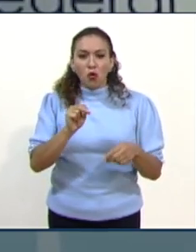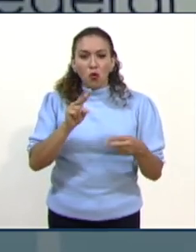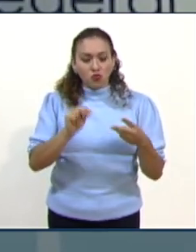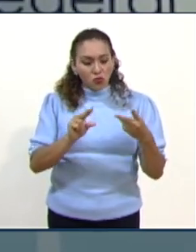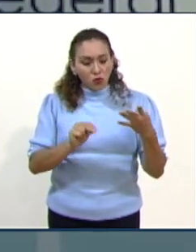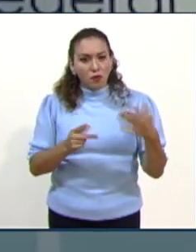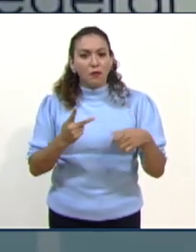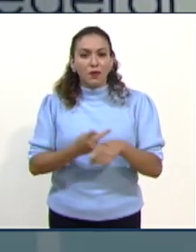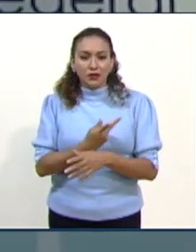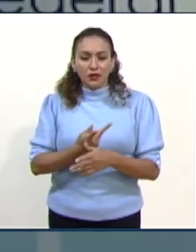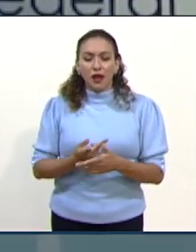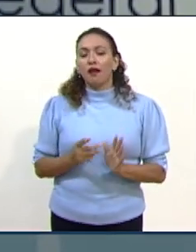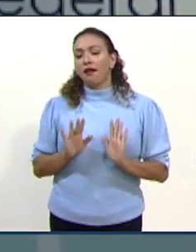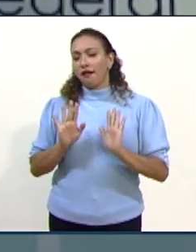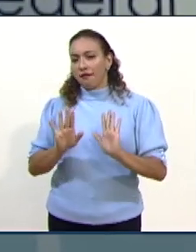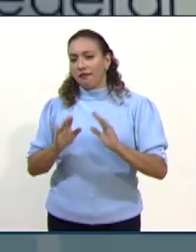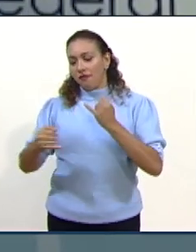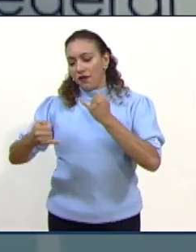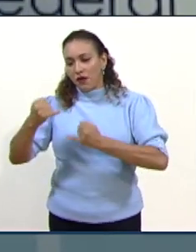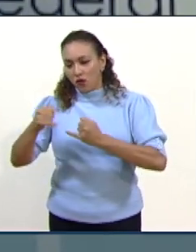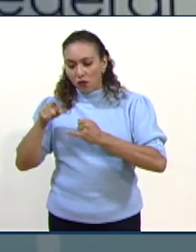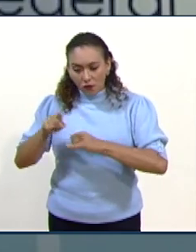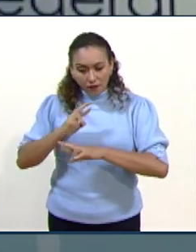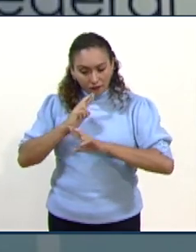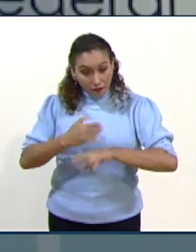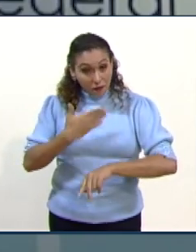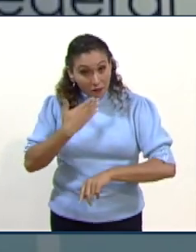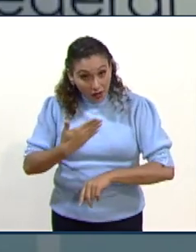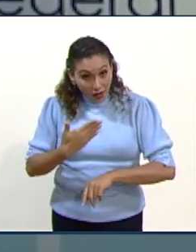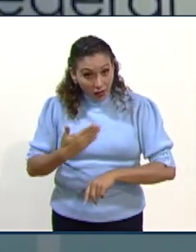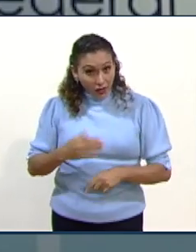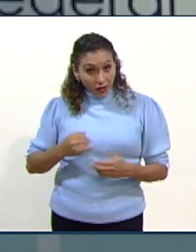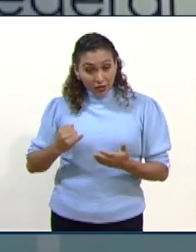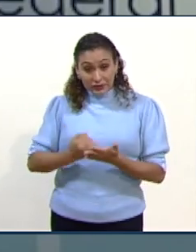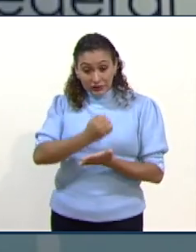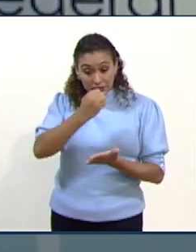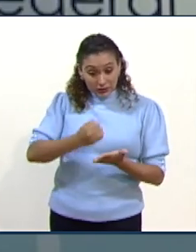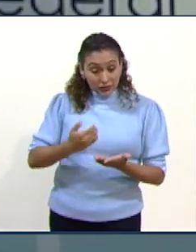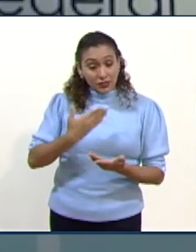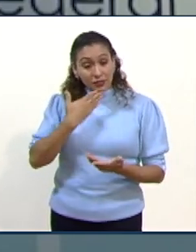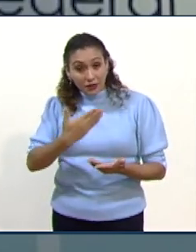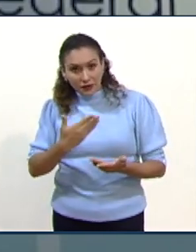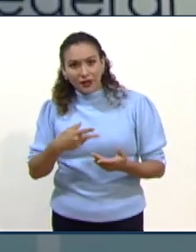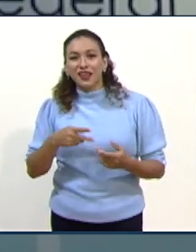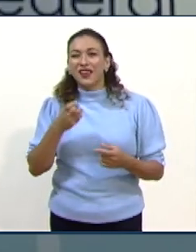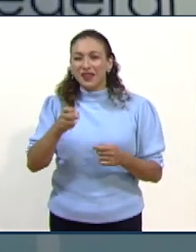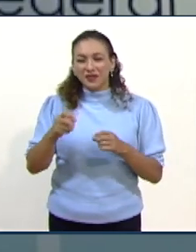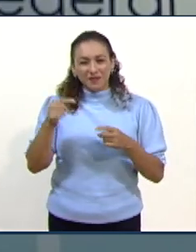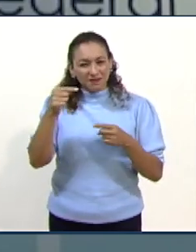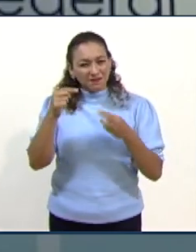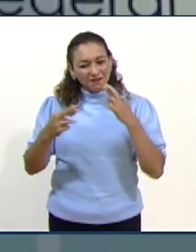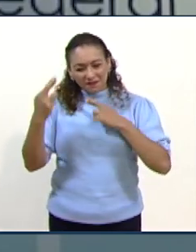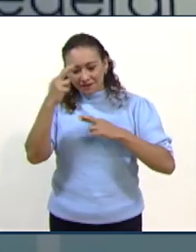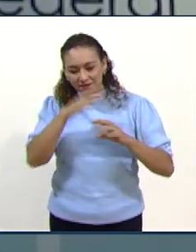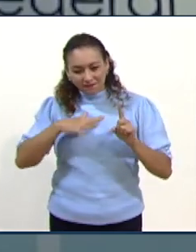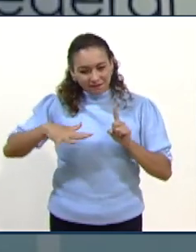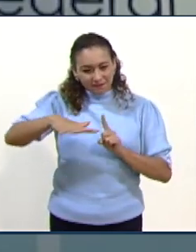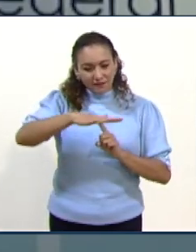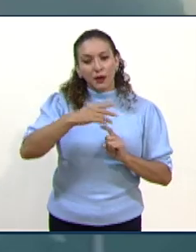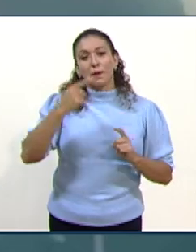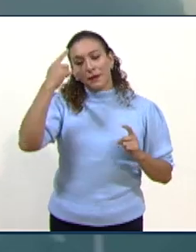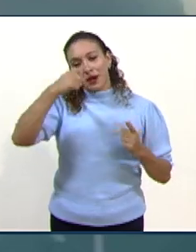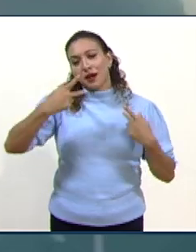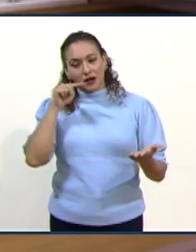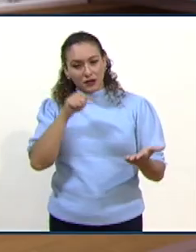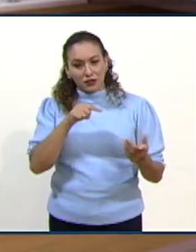imponga sea la correcta y la adecuada de acuerdo con sus circunstancias particulares y las circunstancias del